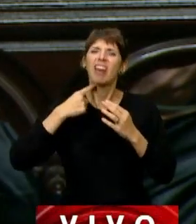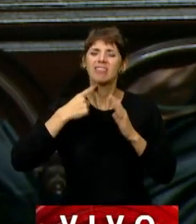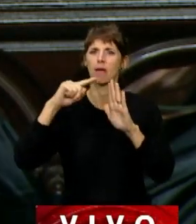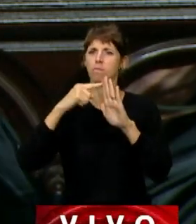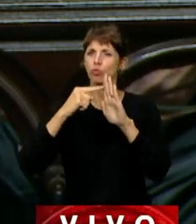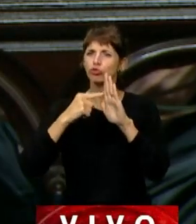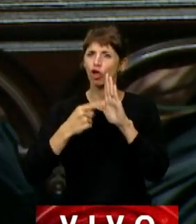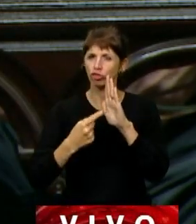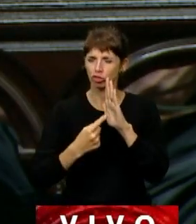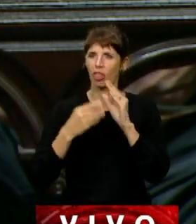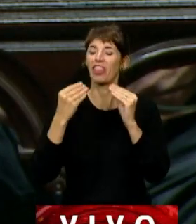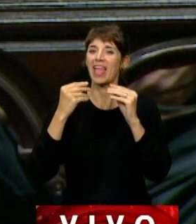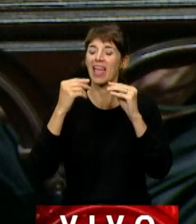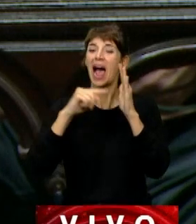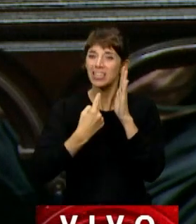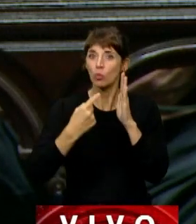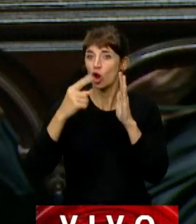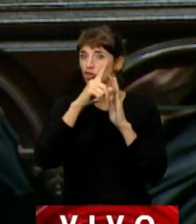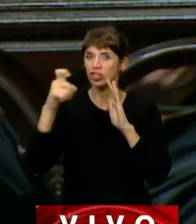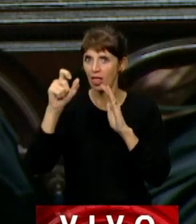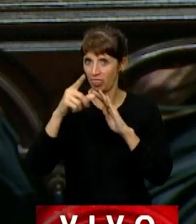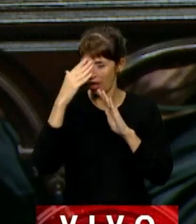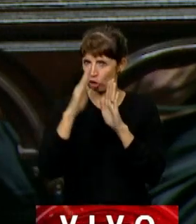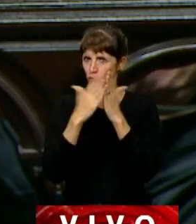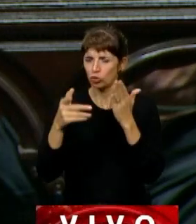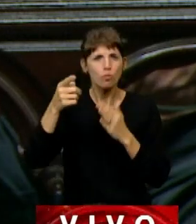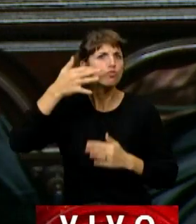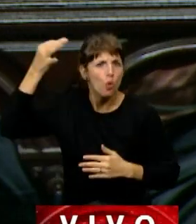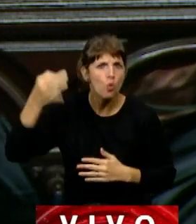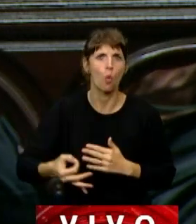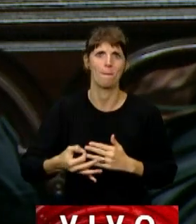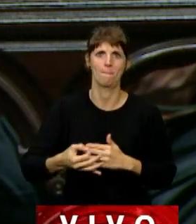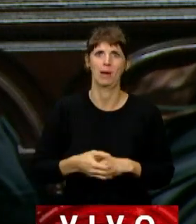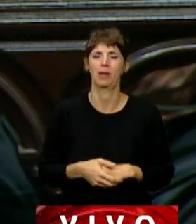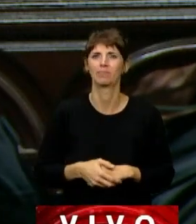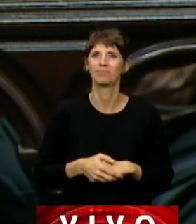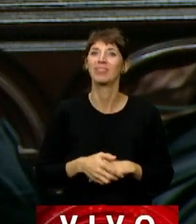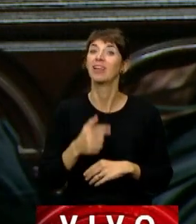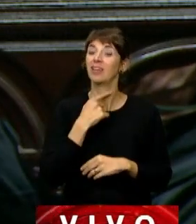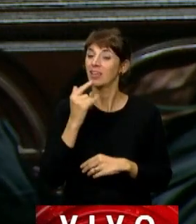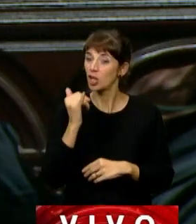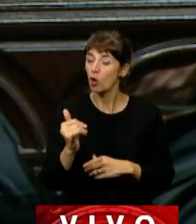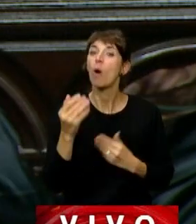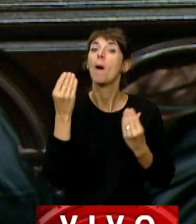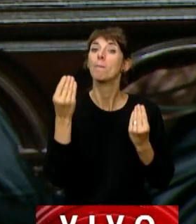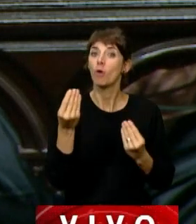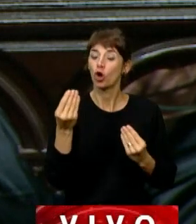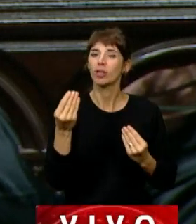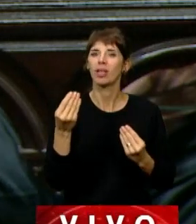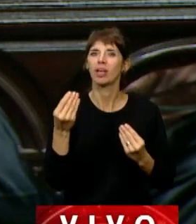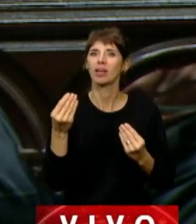incisos del artículo 100 de nuestra Constitución Nacional. Lo quiero decir porque no han faltado momentos en los